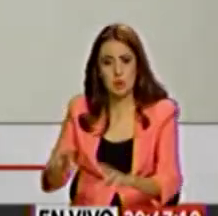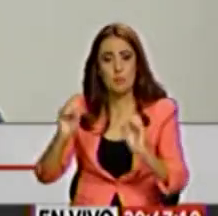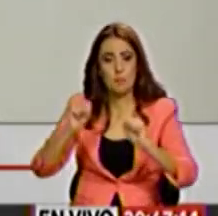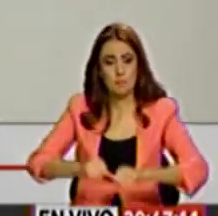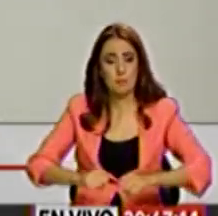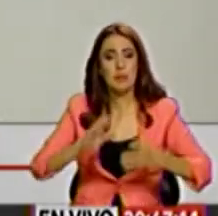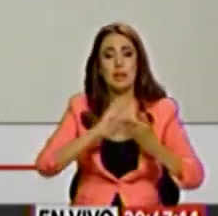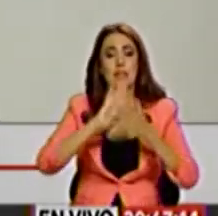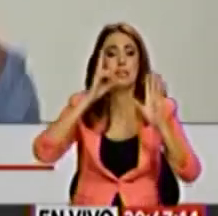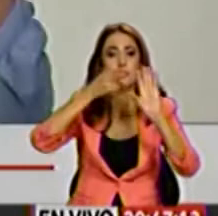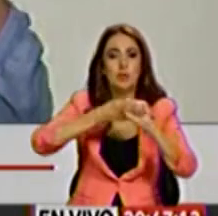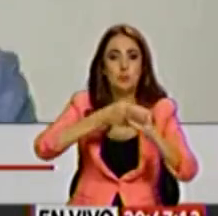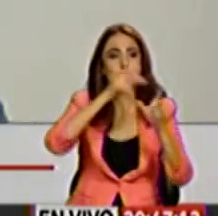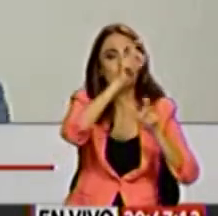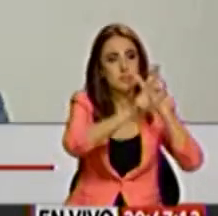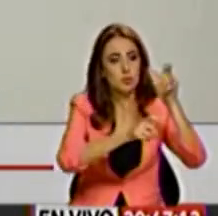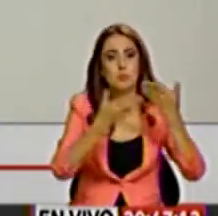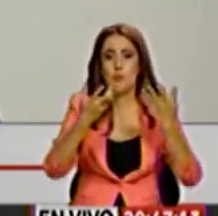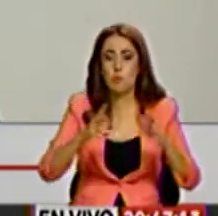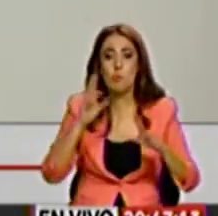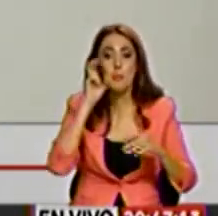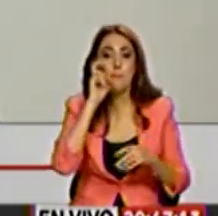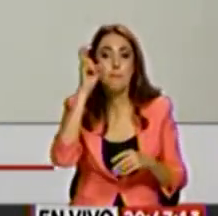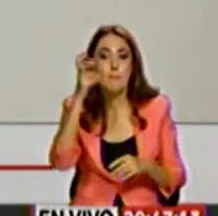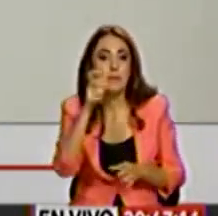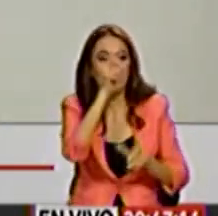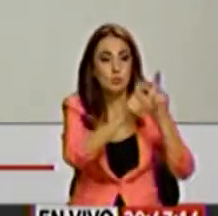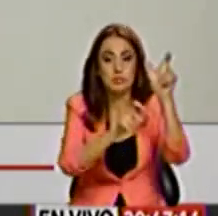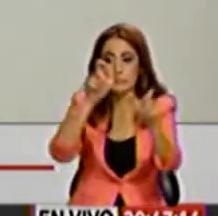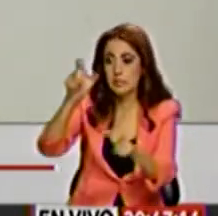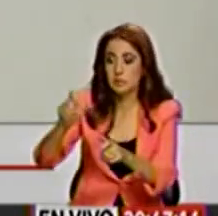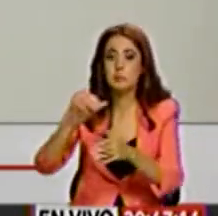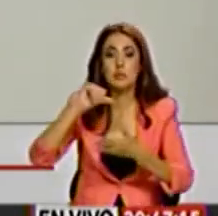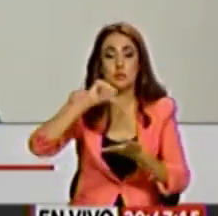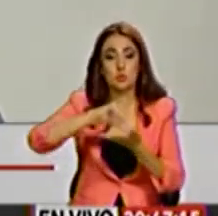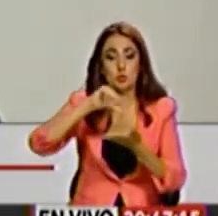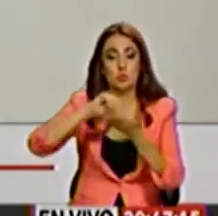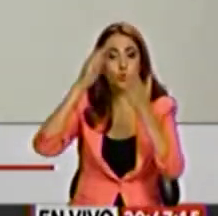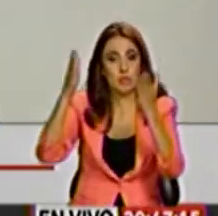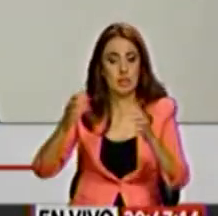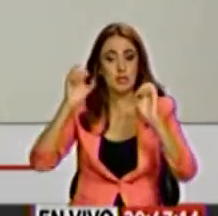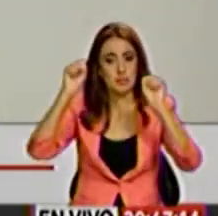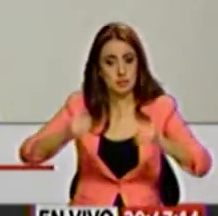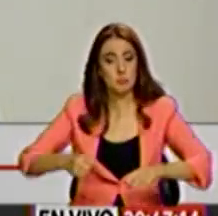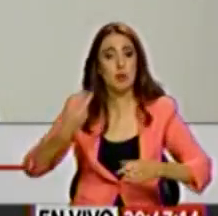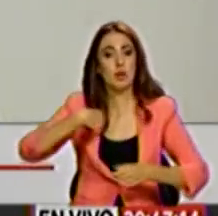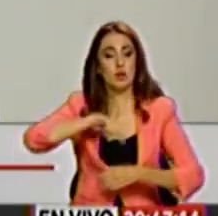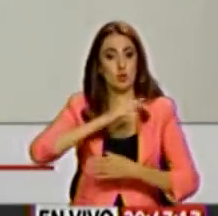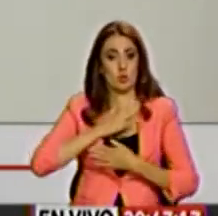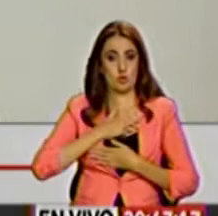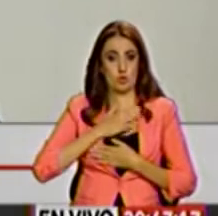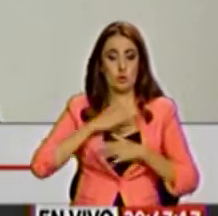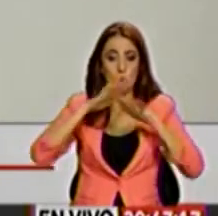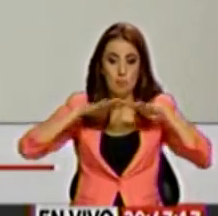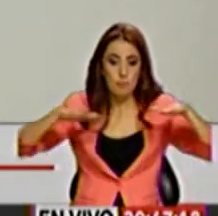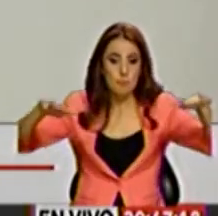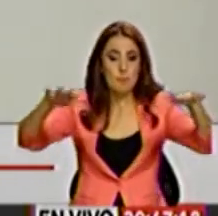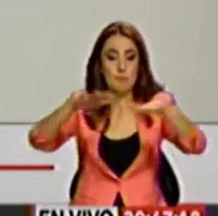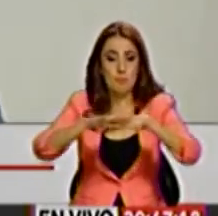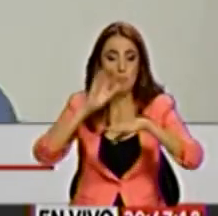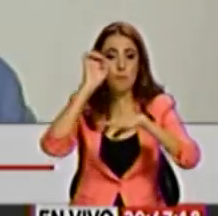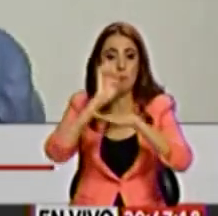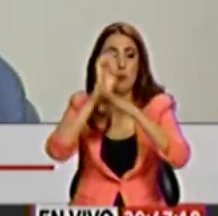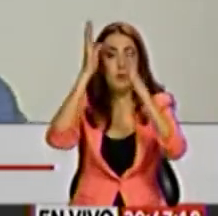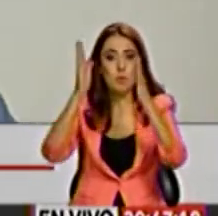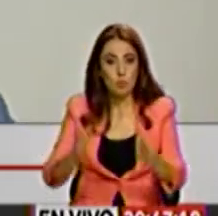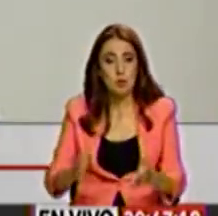nazcan desde la ciudadanía. Deben existir vedurías que puedan revisar estos concursos, porque somos nosotros, el pueblo ecuatoriano, el único